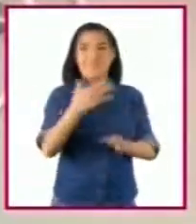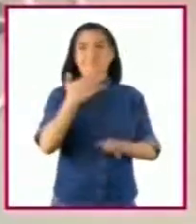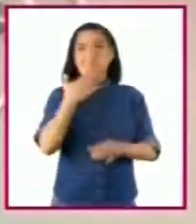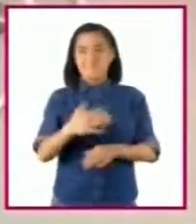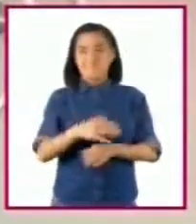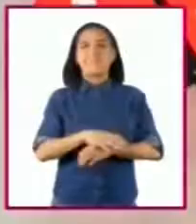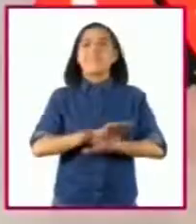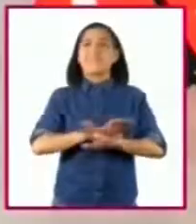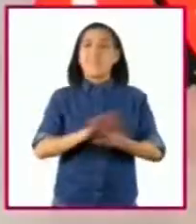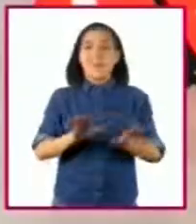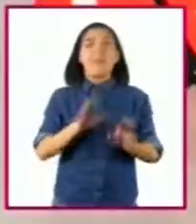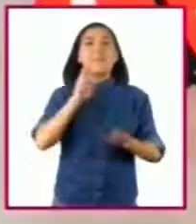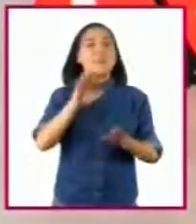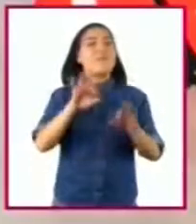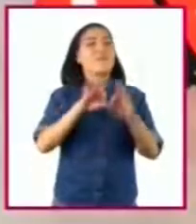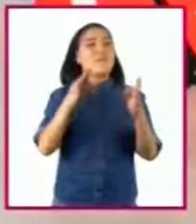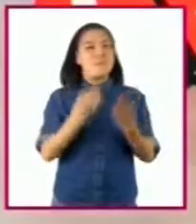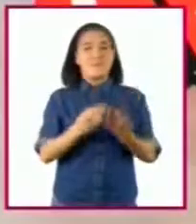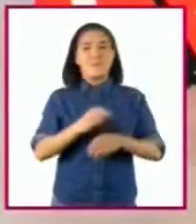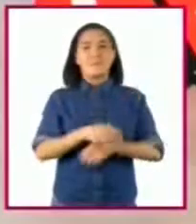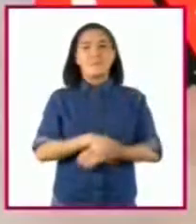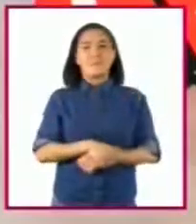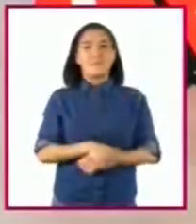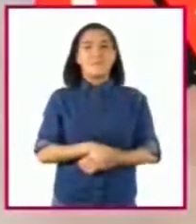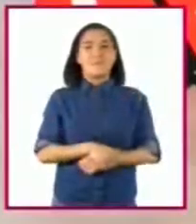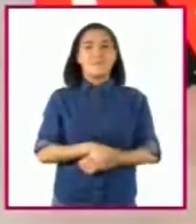De esta forma.